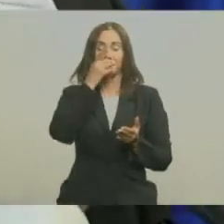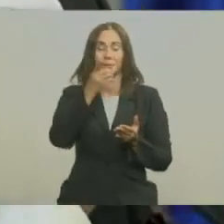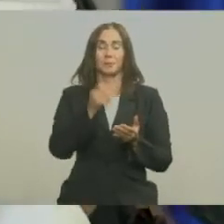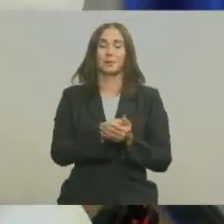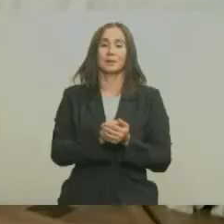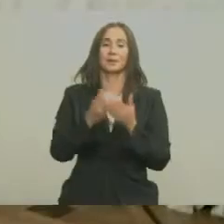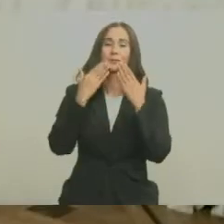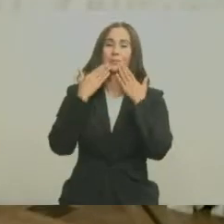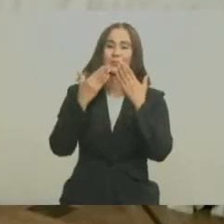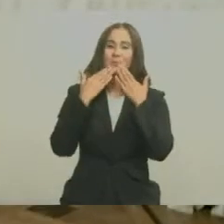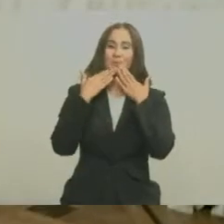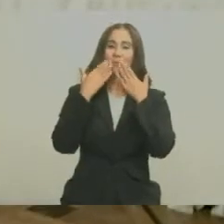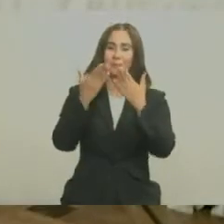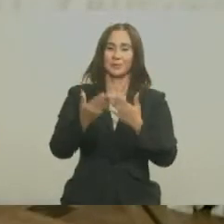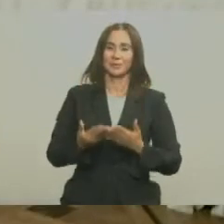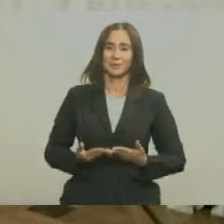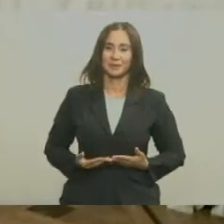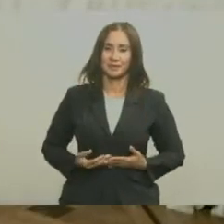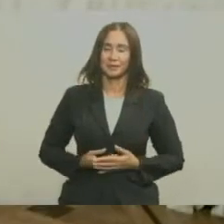Muchas gracias.